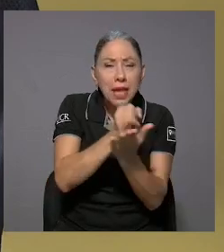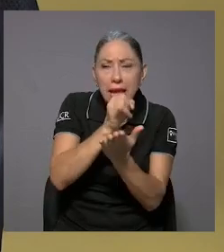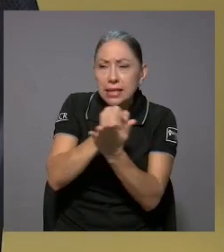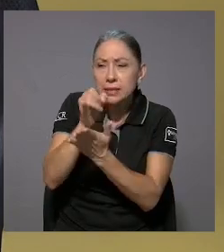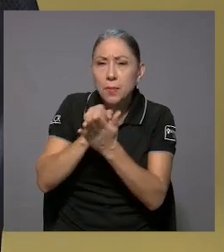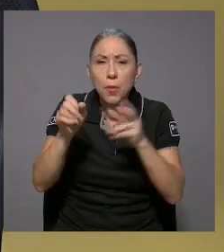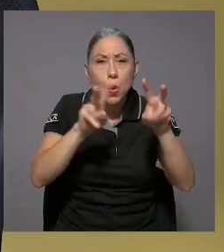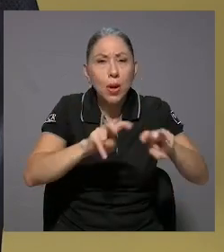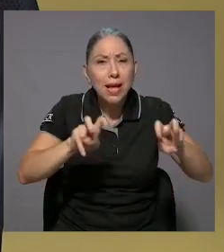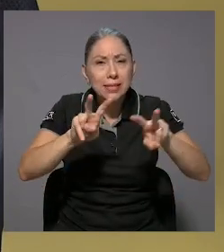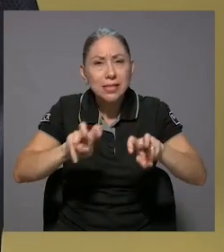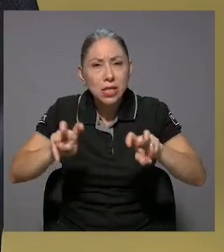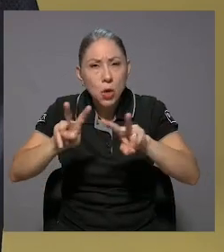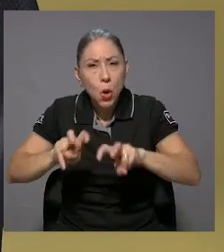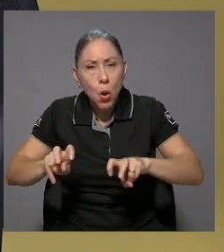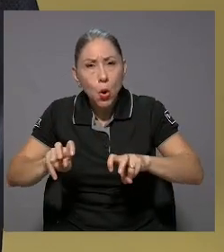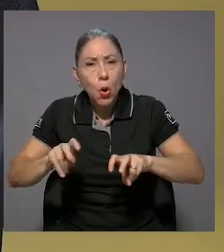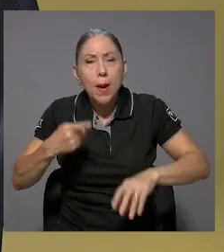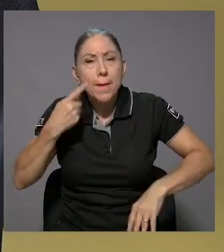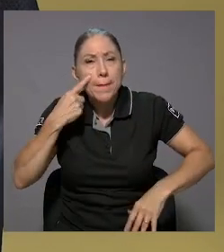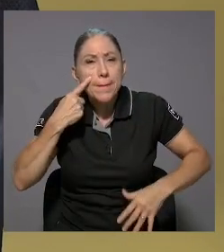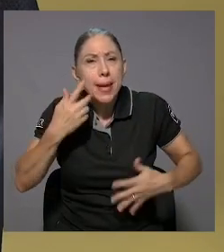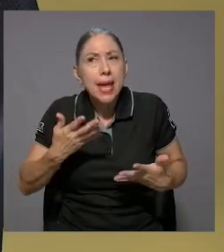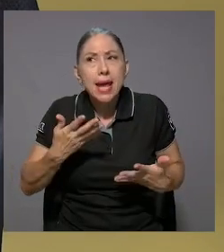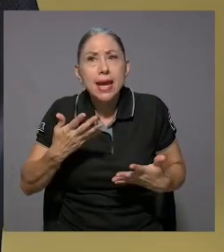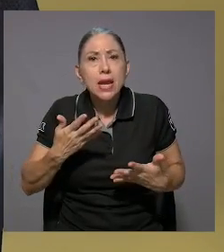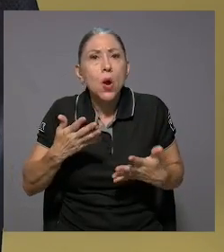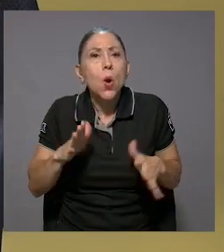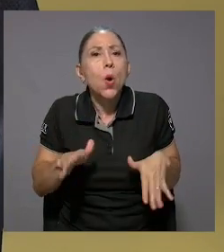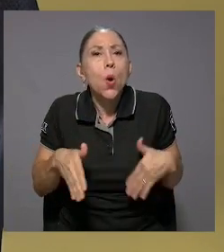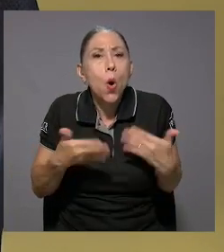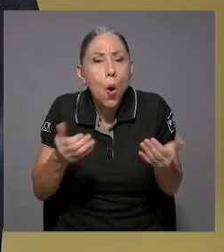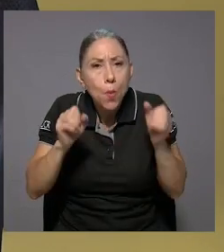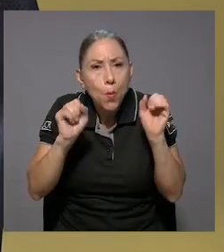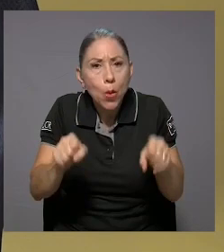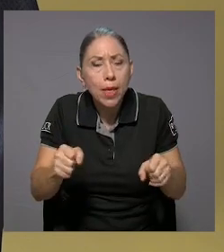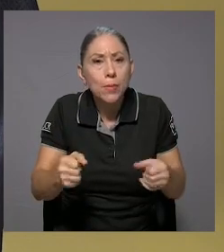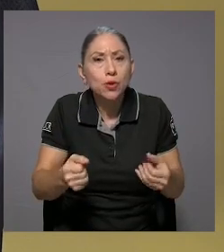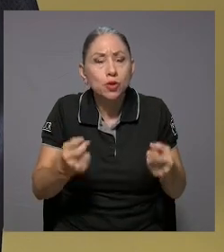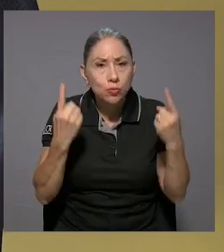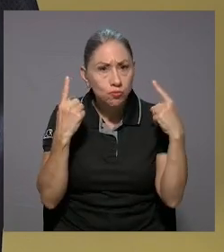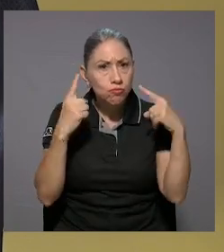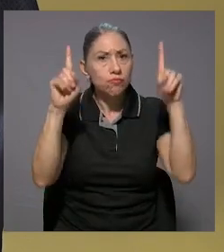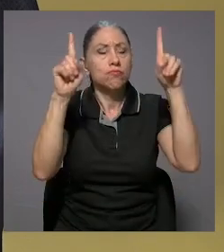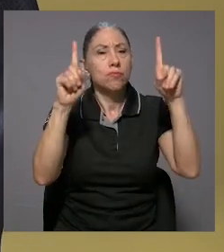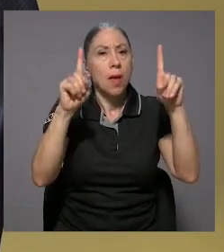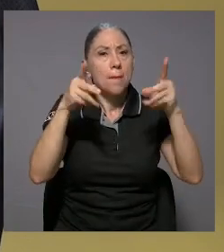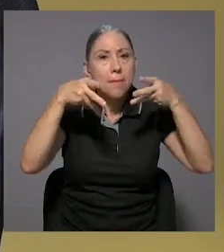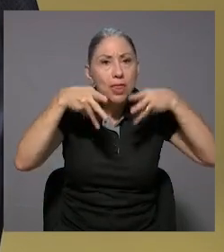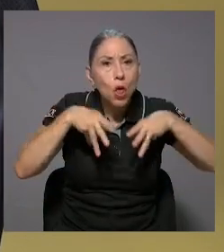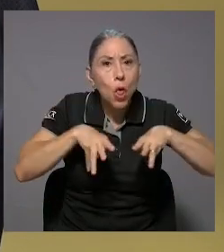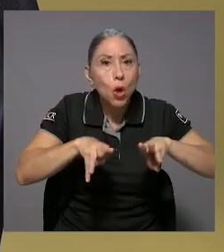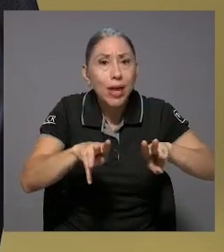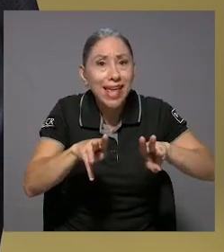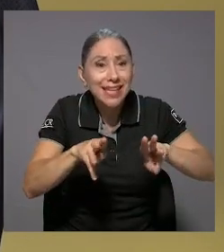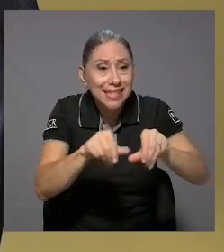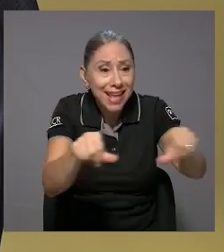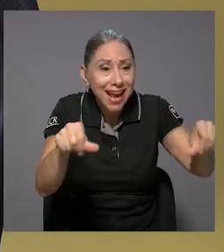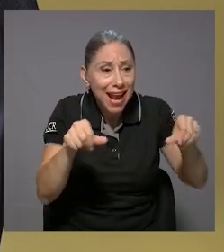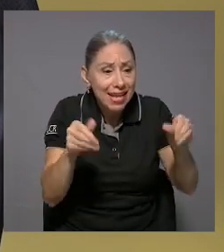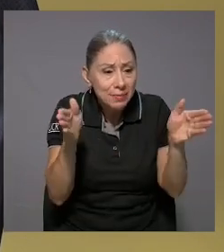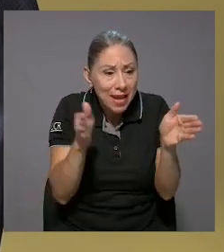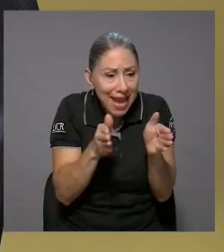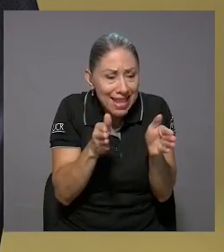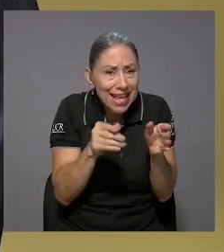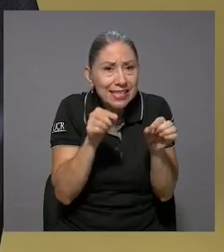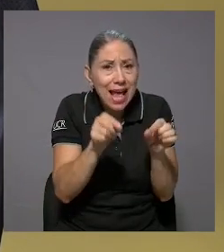bueno, que se está haciendo una exploración, ¿verdad? Es bastante nuevo todavía ver cómo obtenemos este tipo de